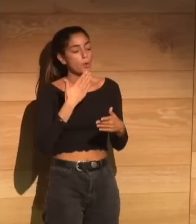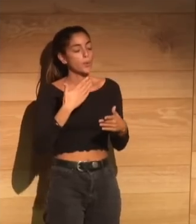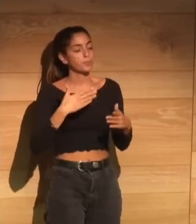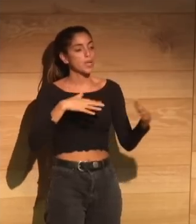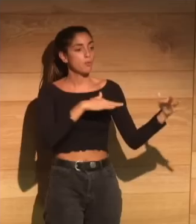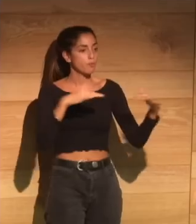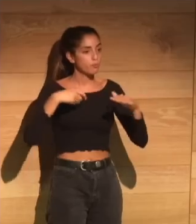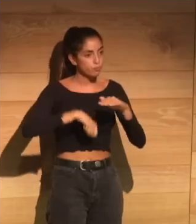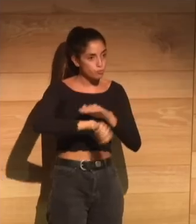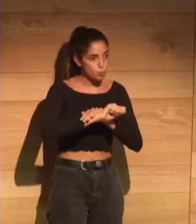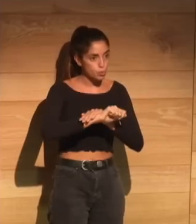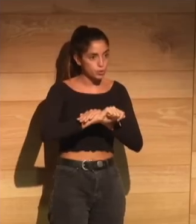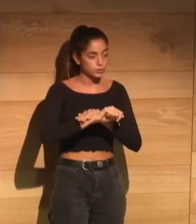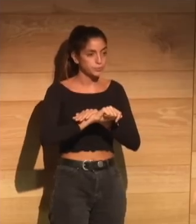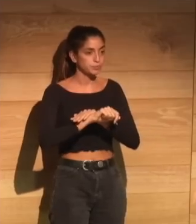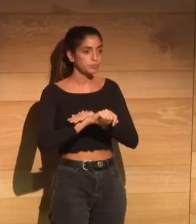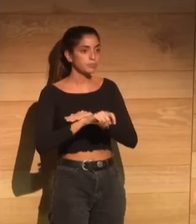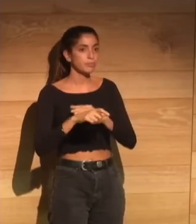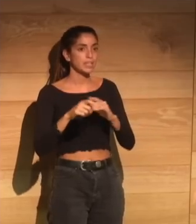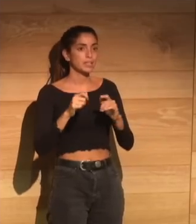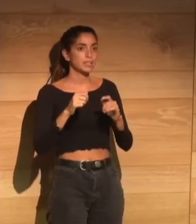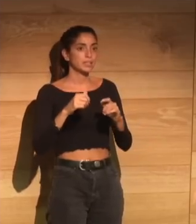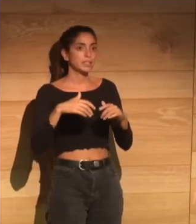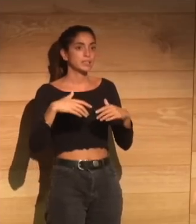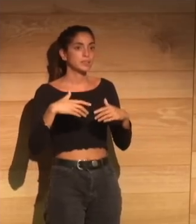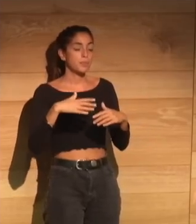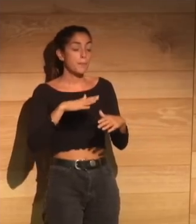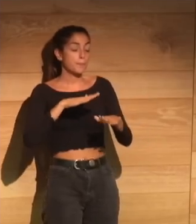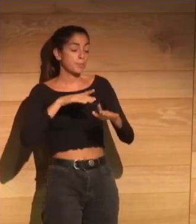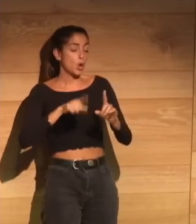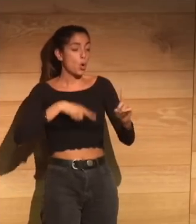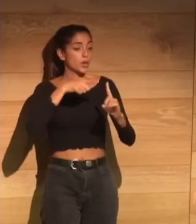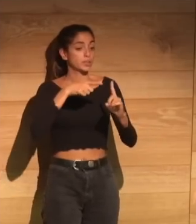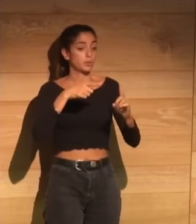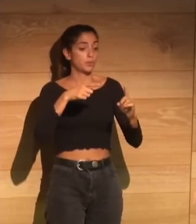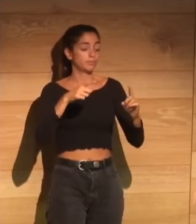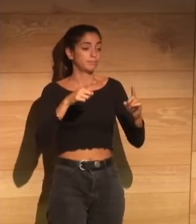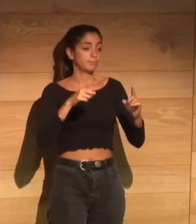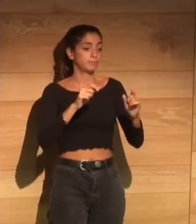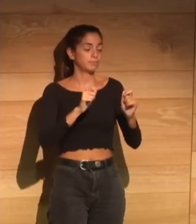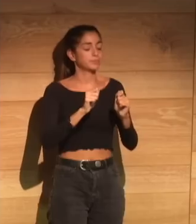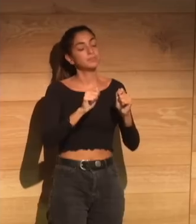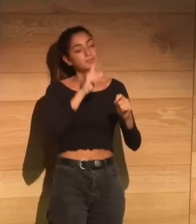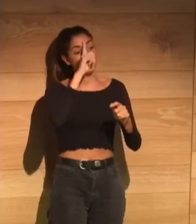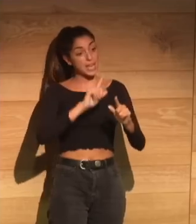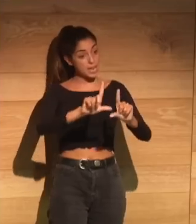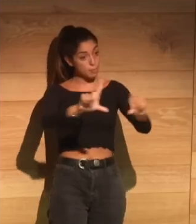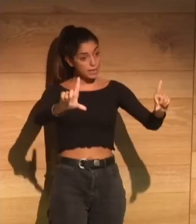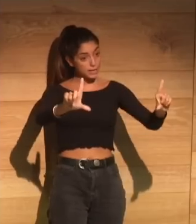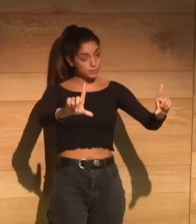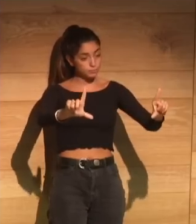así, o los paparazzis. Muy largas y... Que precisamente son para atraer la imagen. Algo que está muy lejos, lo